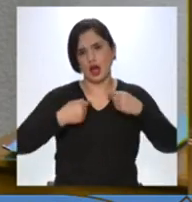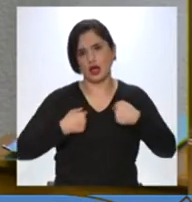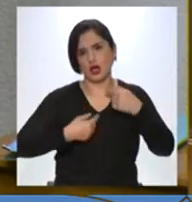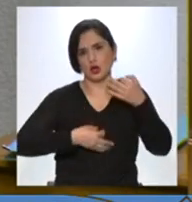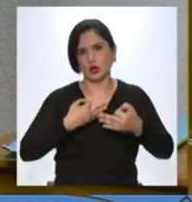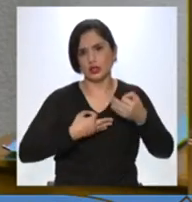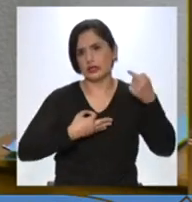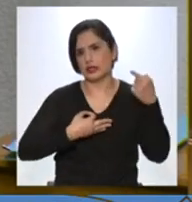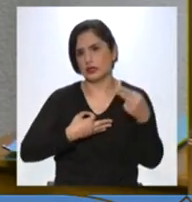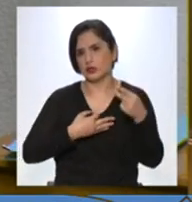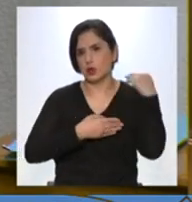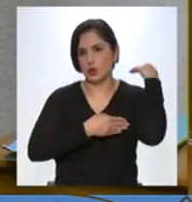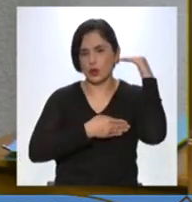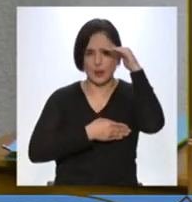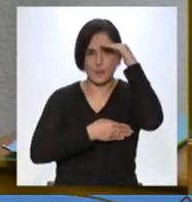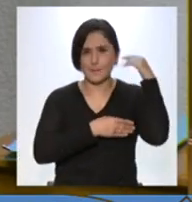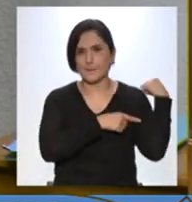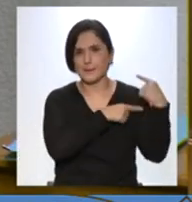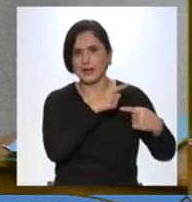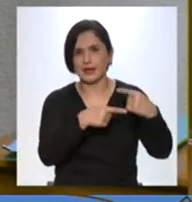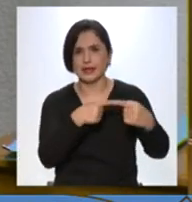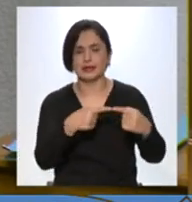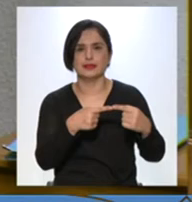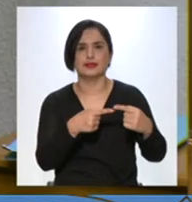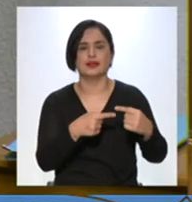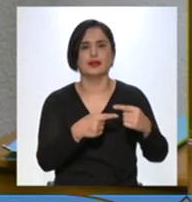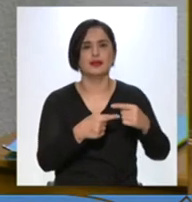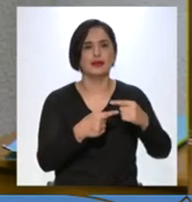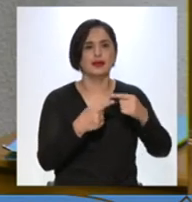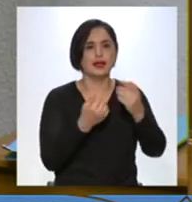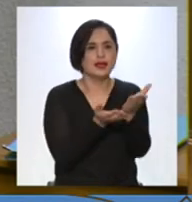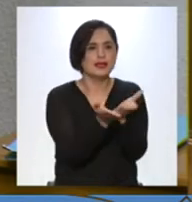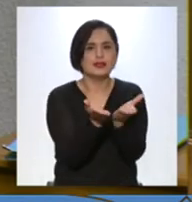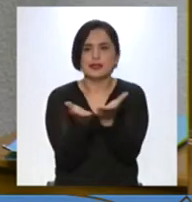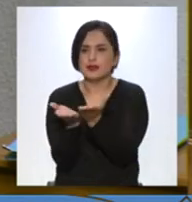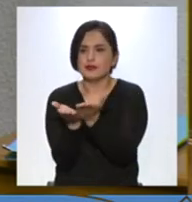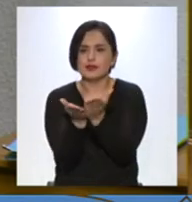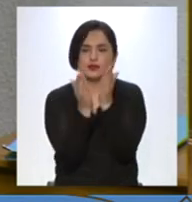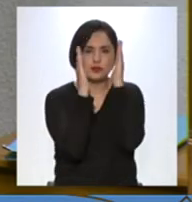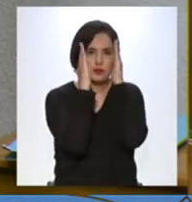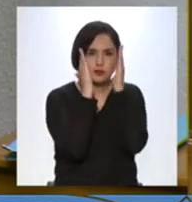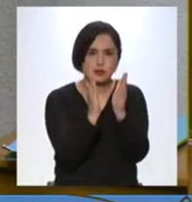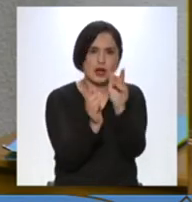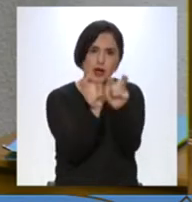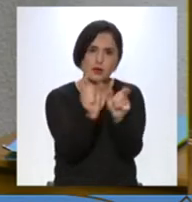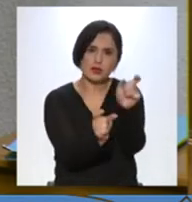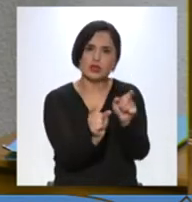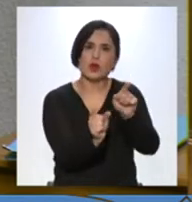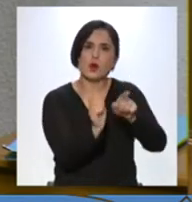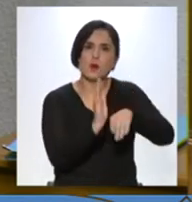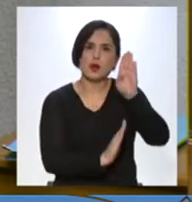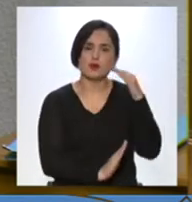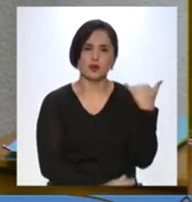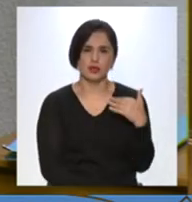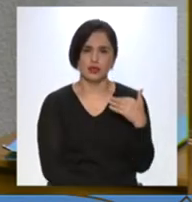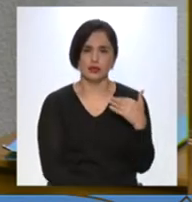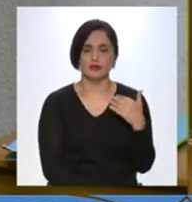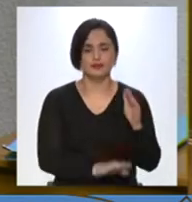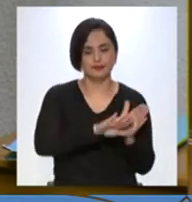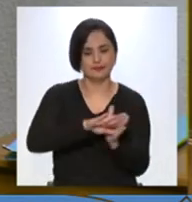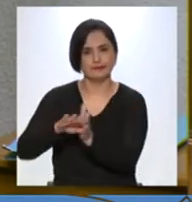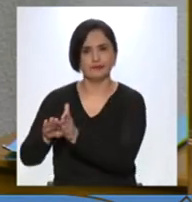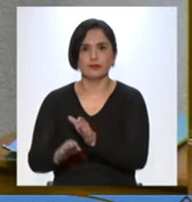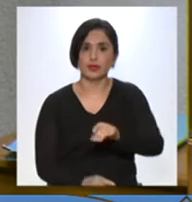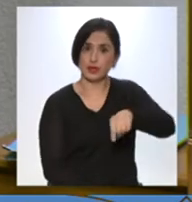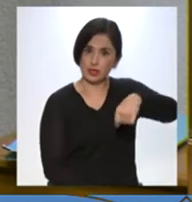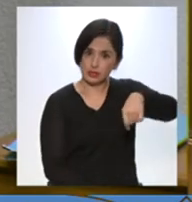política, su trayectoria de servicio y dedicación por el bien común con las personas en el centro. El Senado, por su parte, debe